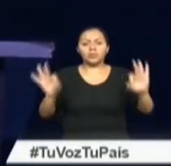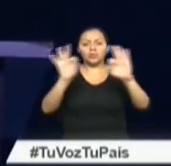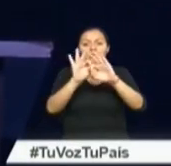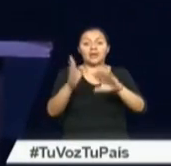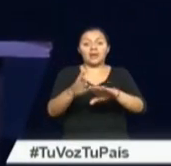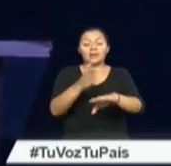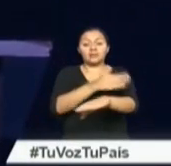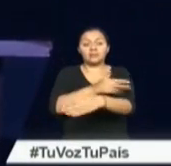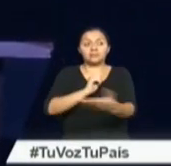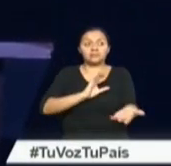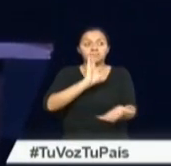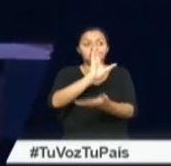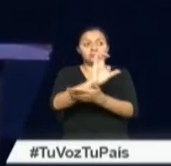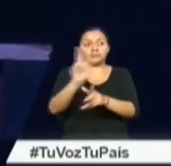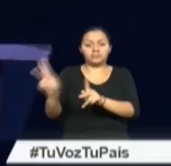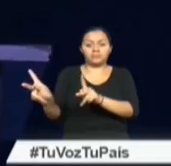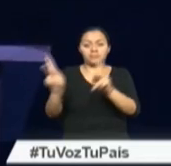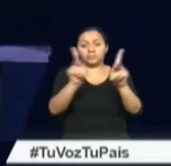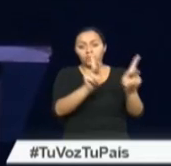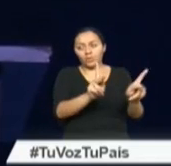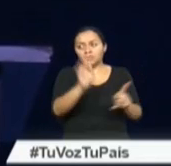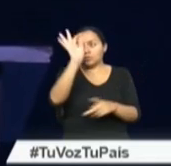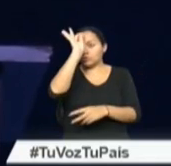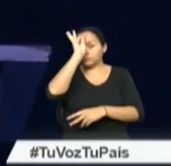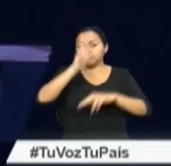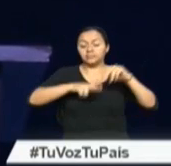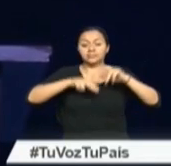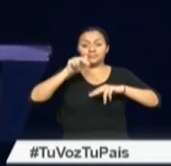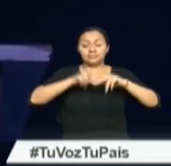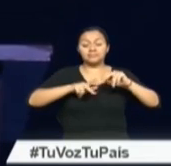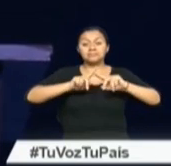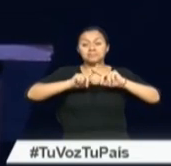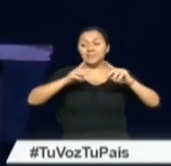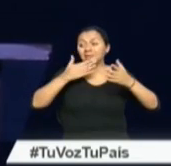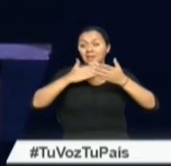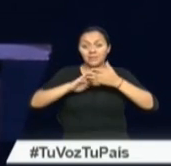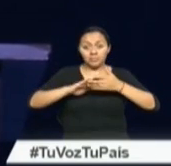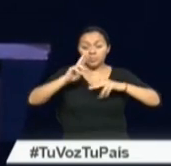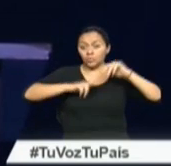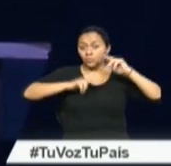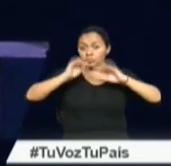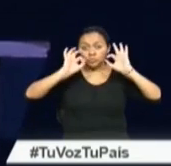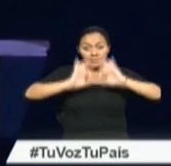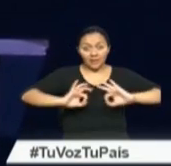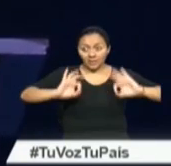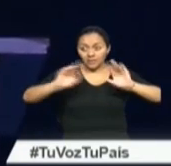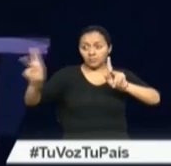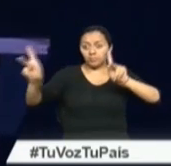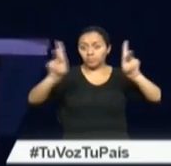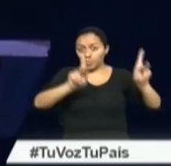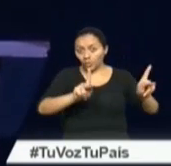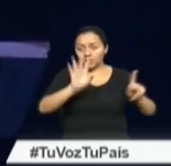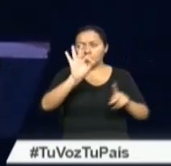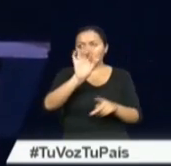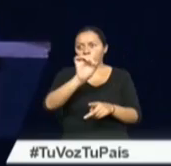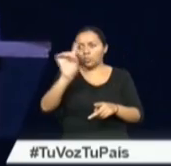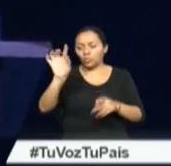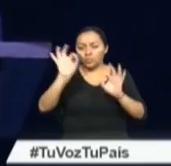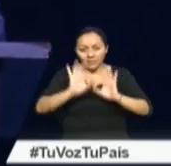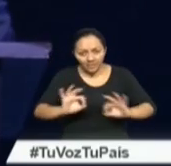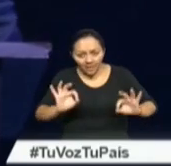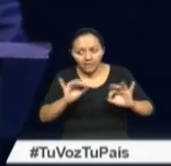en obras como puentes y hospitales, sin las cuales las consecuencias habrían sido mucho más